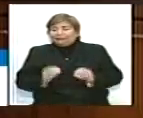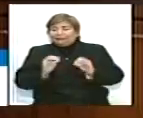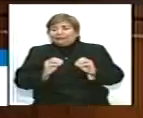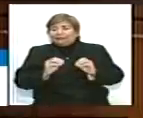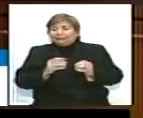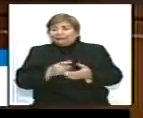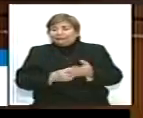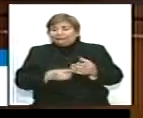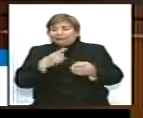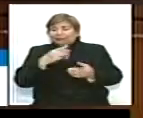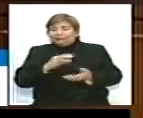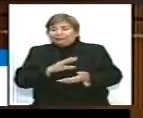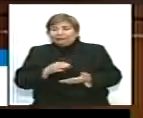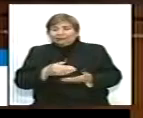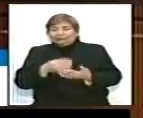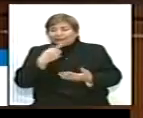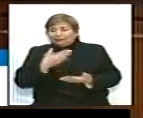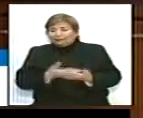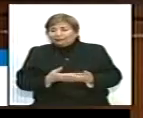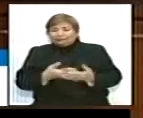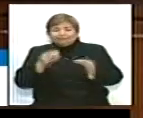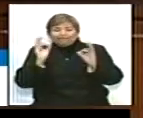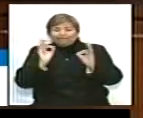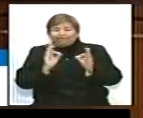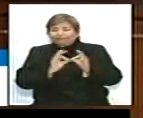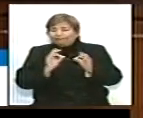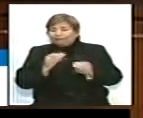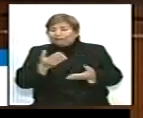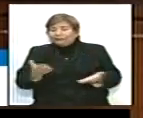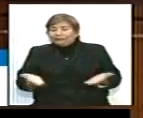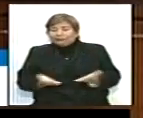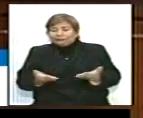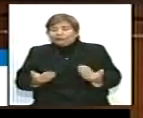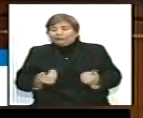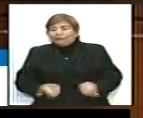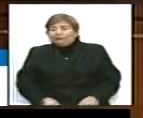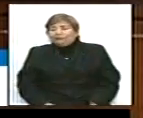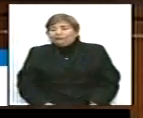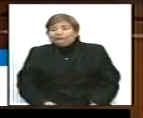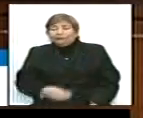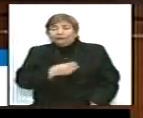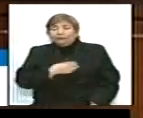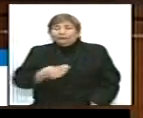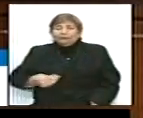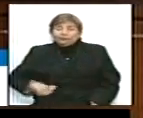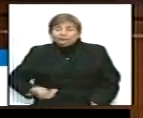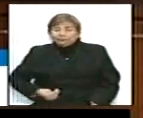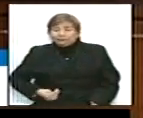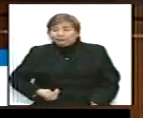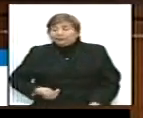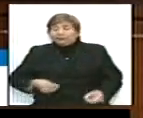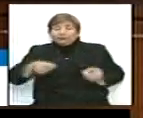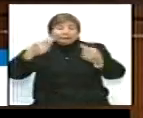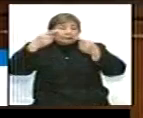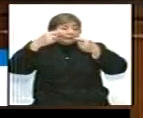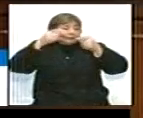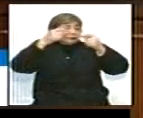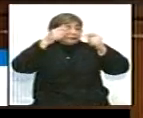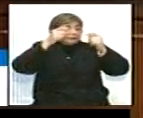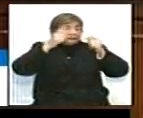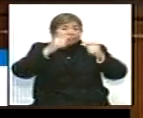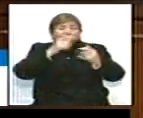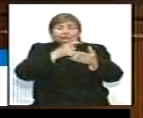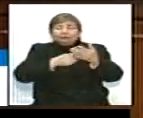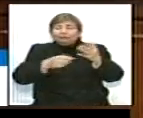agroexportación, tenemos la pesca, que usted la conoce perfectamente y que usted ha estado a cargo justamente de un ministerio, tenemos el turismo, que tenemos